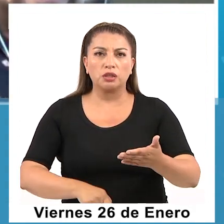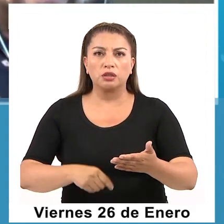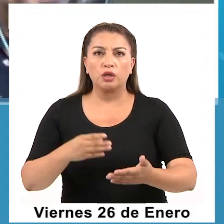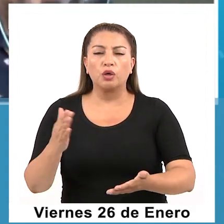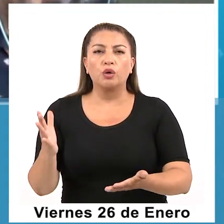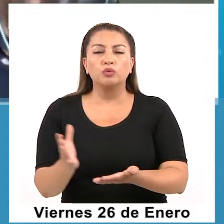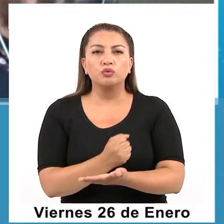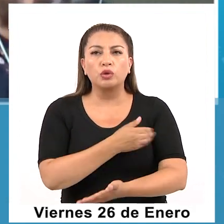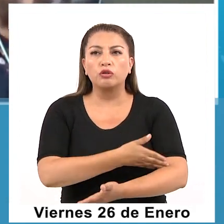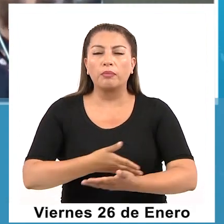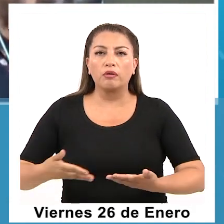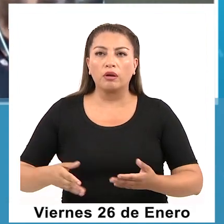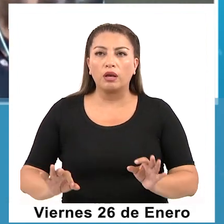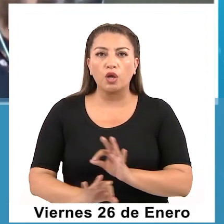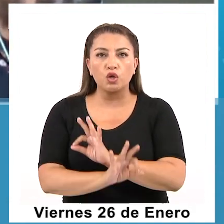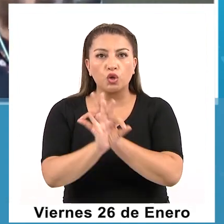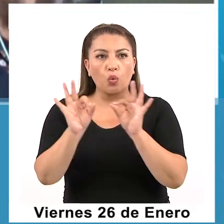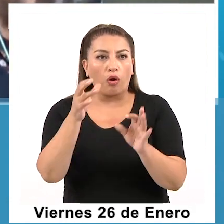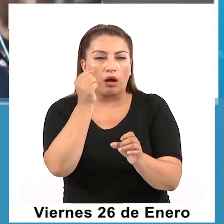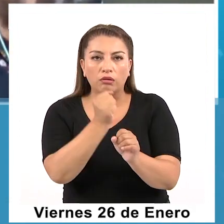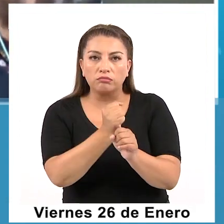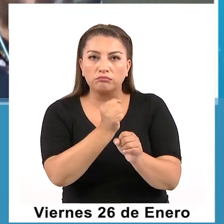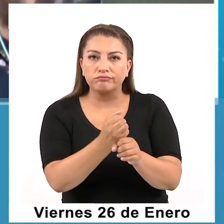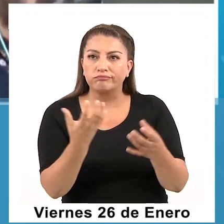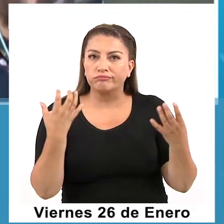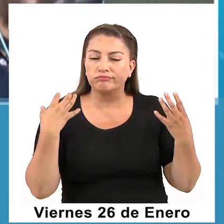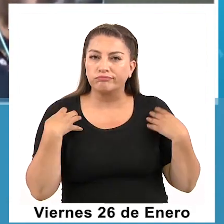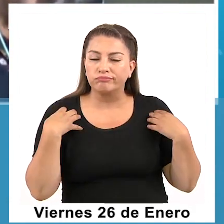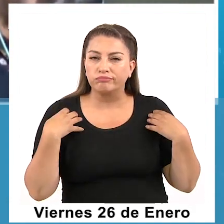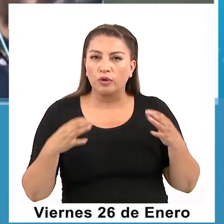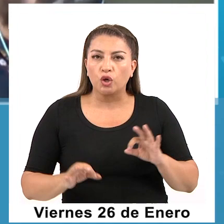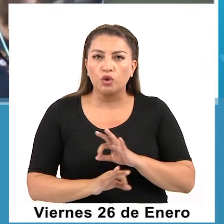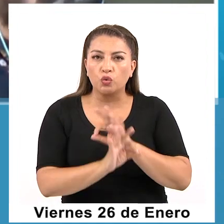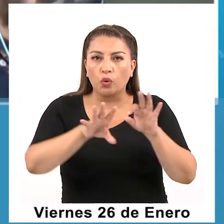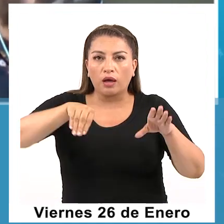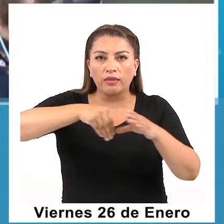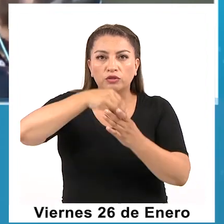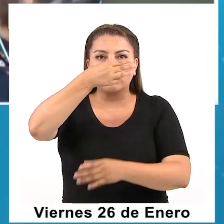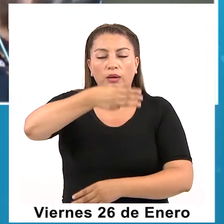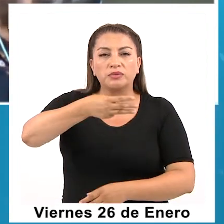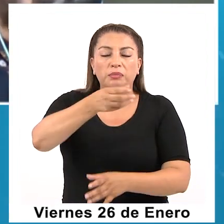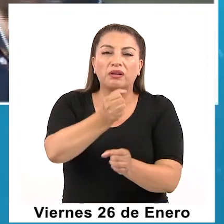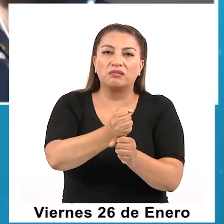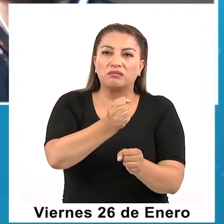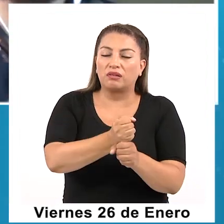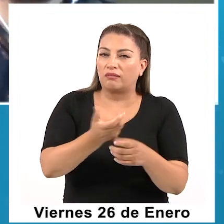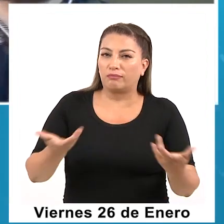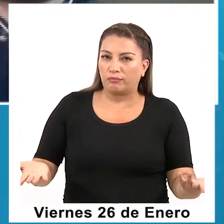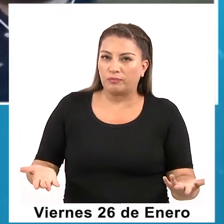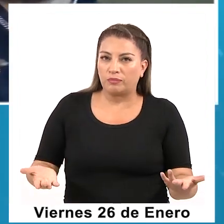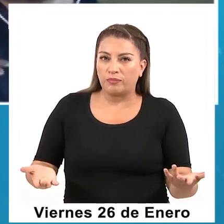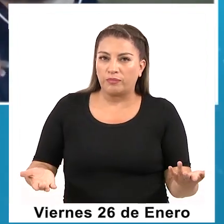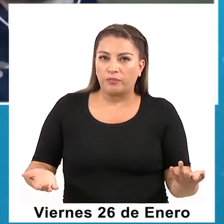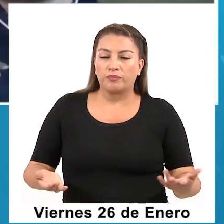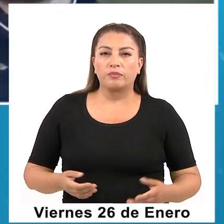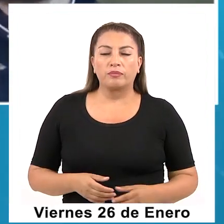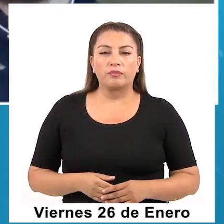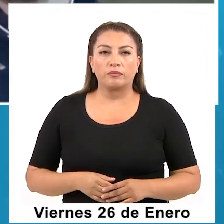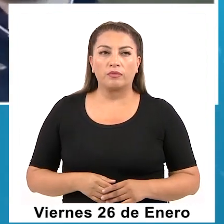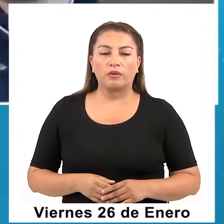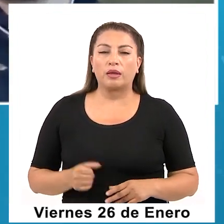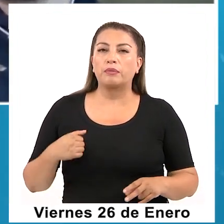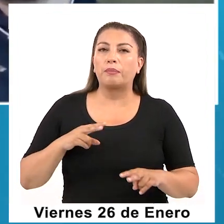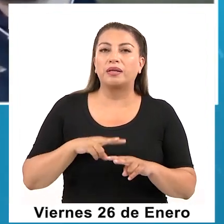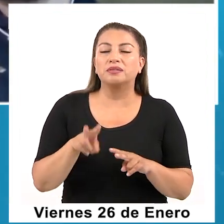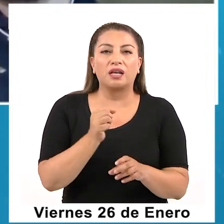millonarios y que nunca en el fondo ejercieron ese cargo y nunca estuvieron en el municipio a disposición en el fondo para